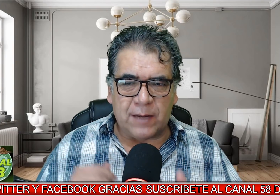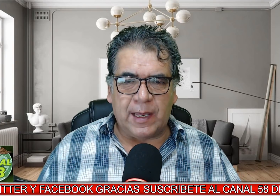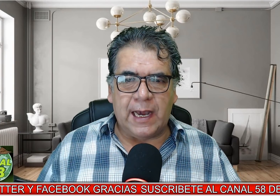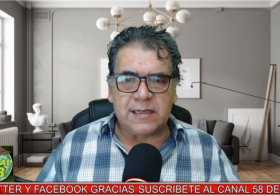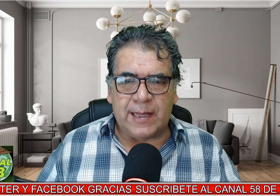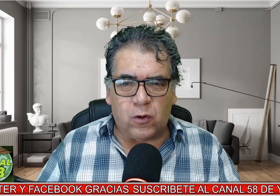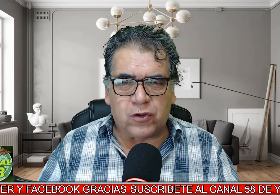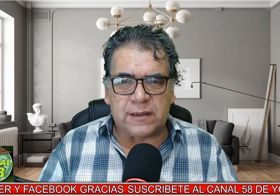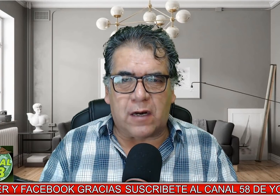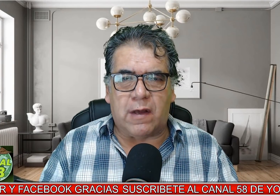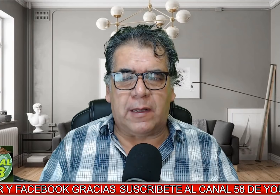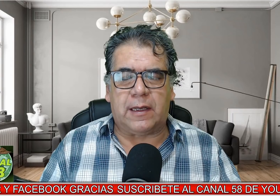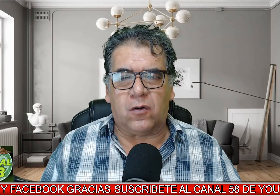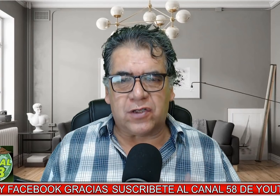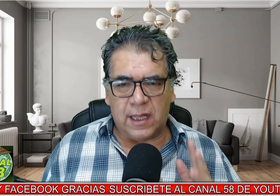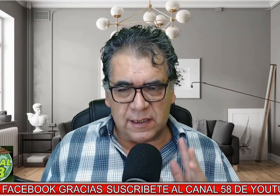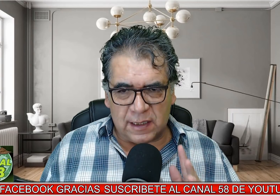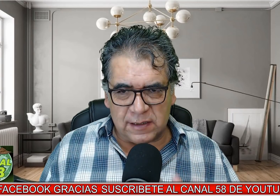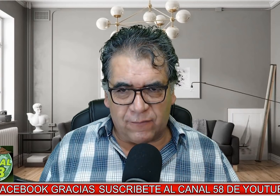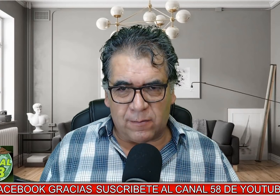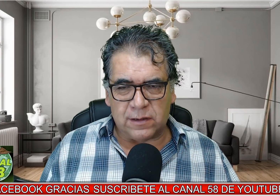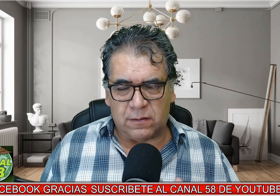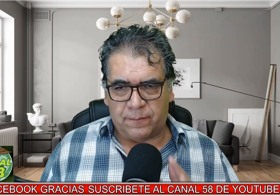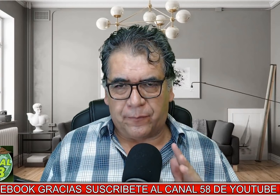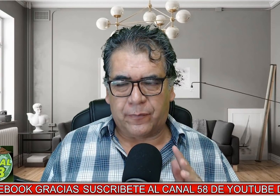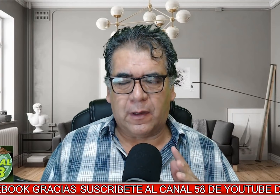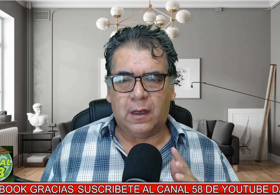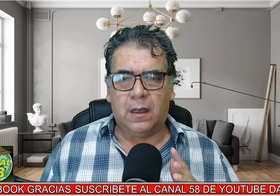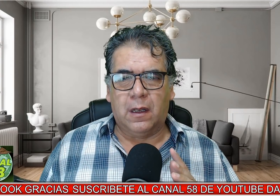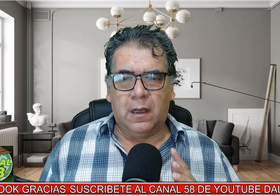Amigas y amigas, me da gusto estar nuevamente con ustedes en esta información.